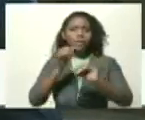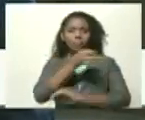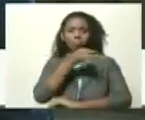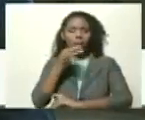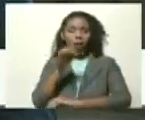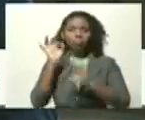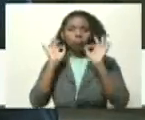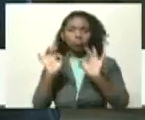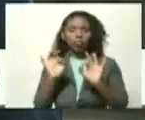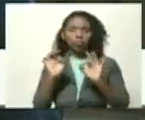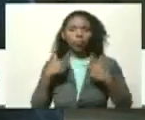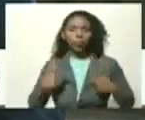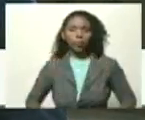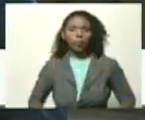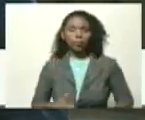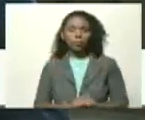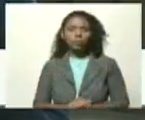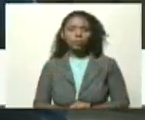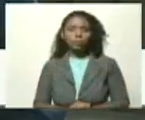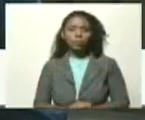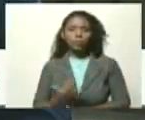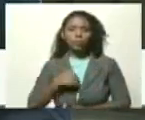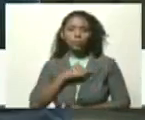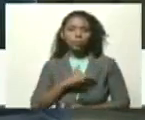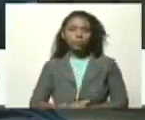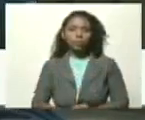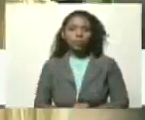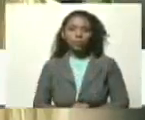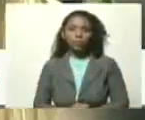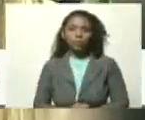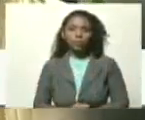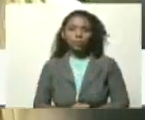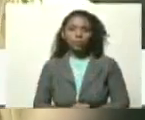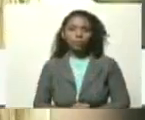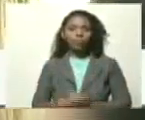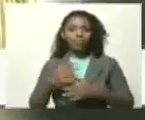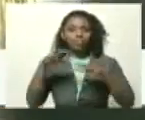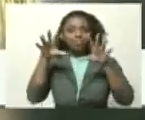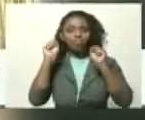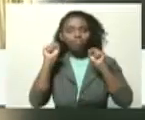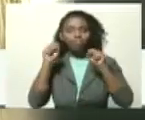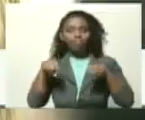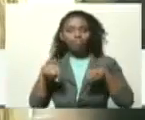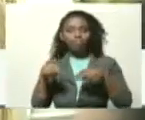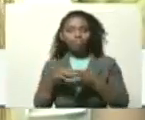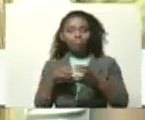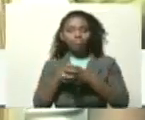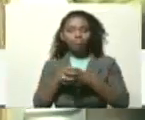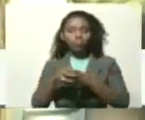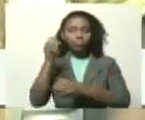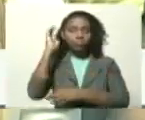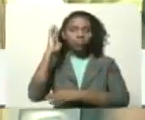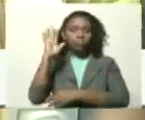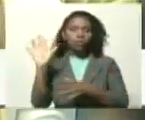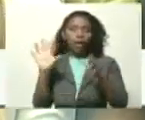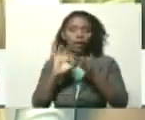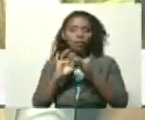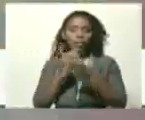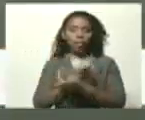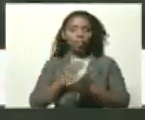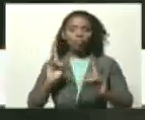justo y en lo humano. Nosotros entendemos desde esta fracción parlamentaria de la Alianza